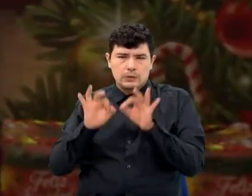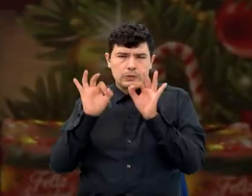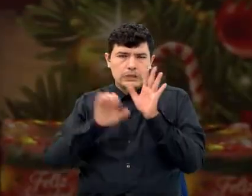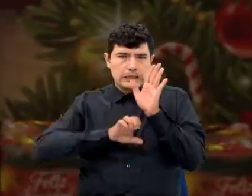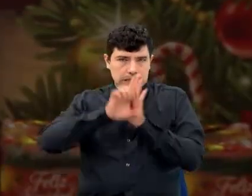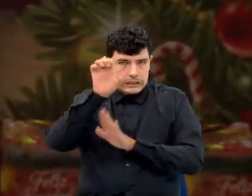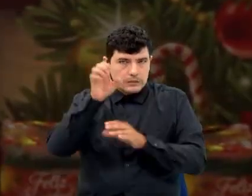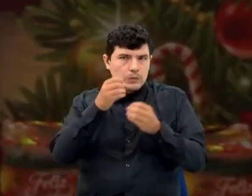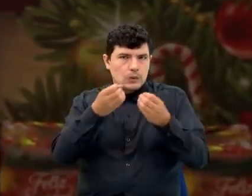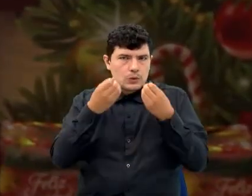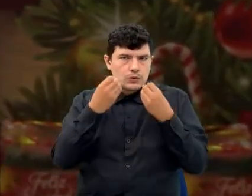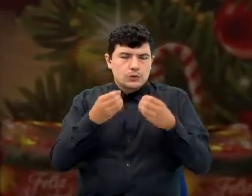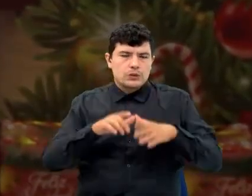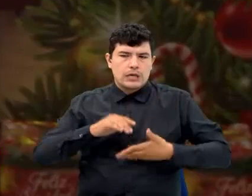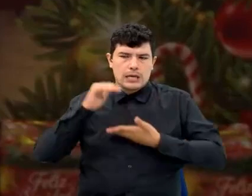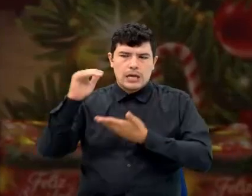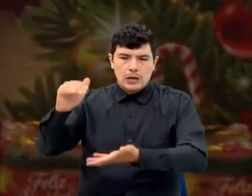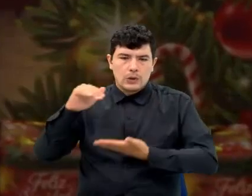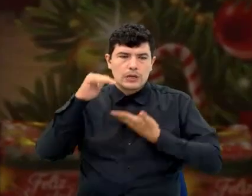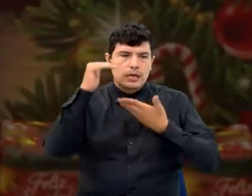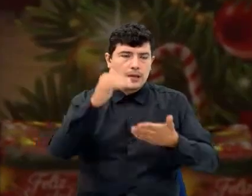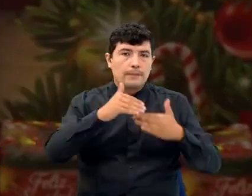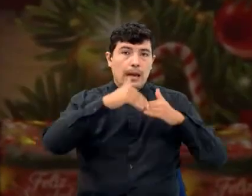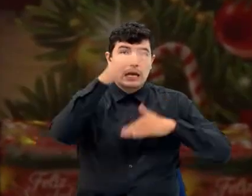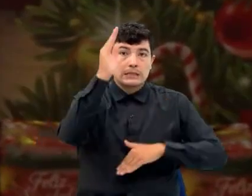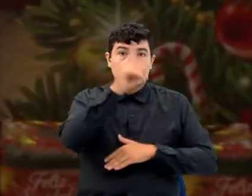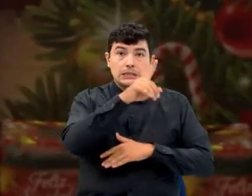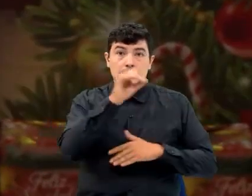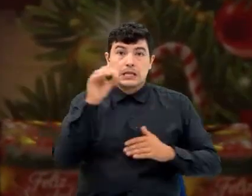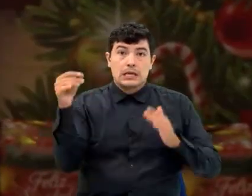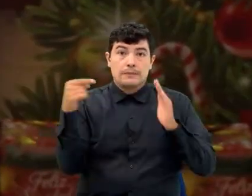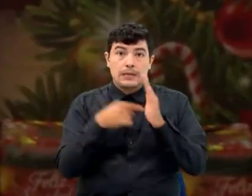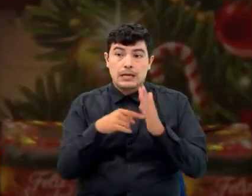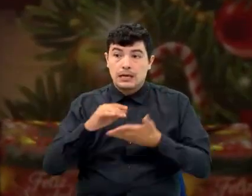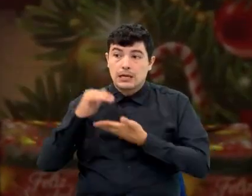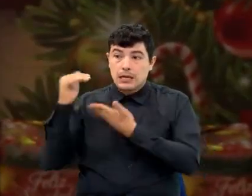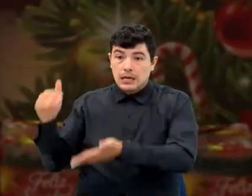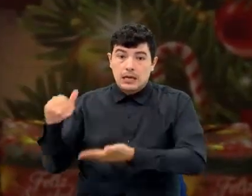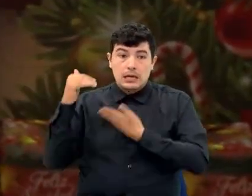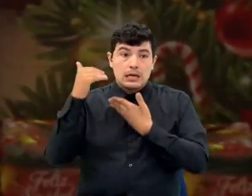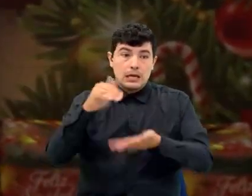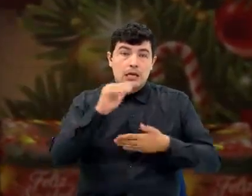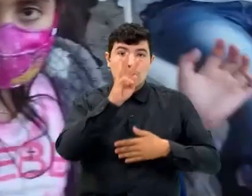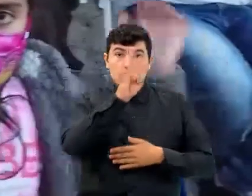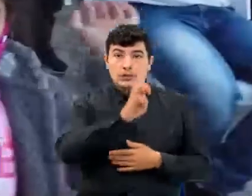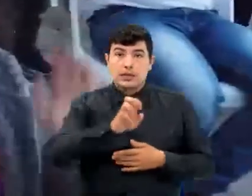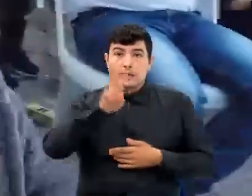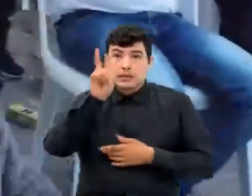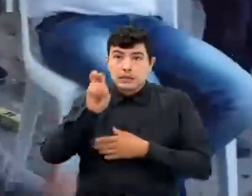pudimos llevar regalos, más de 100.000 regalos a los 87 municipios.